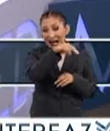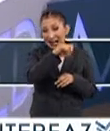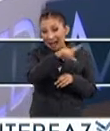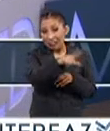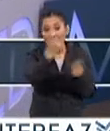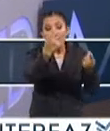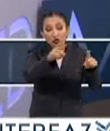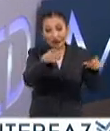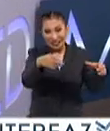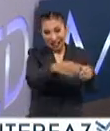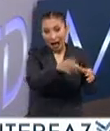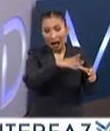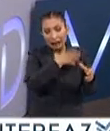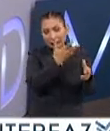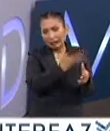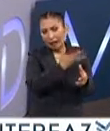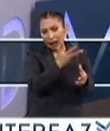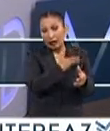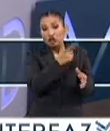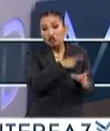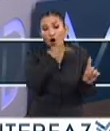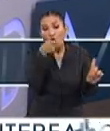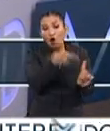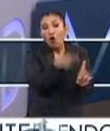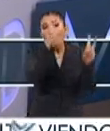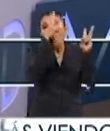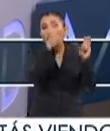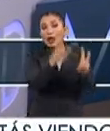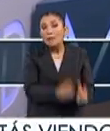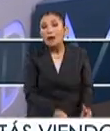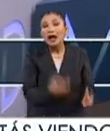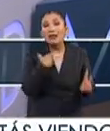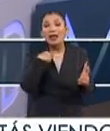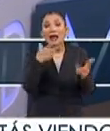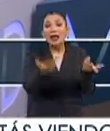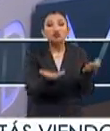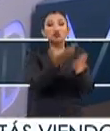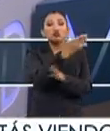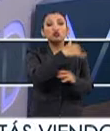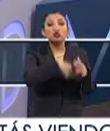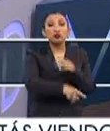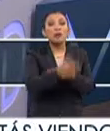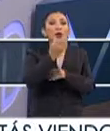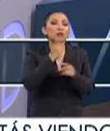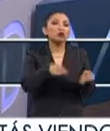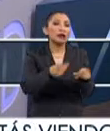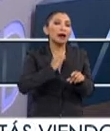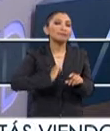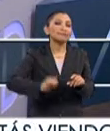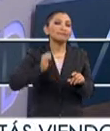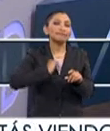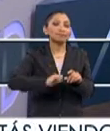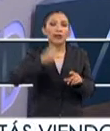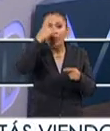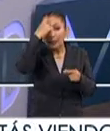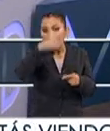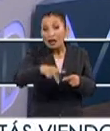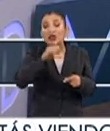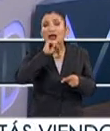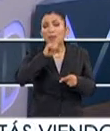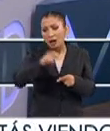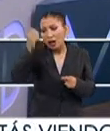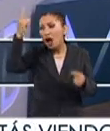de música va a tener solamente contenidos de raíz, con música tradicional mexicana, pero también